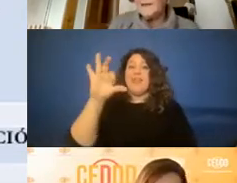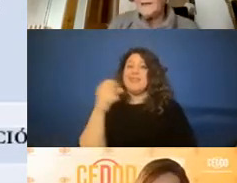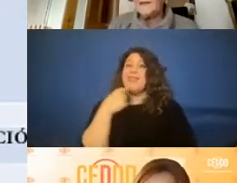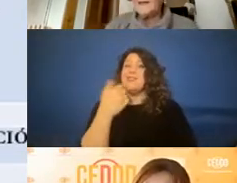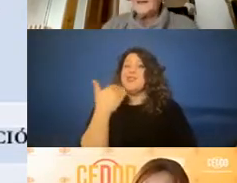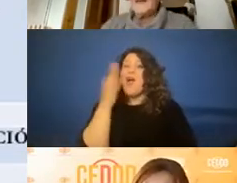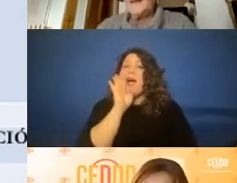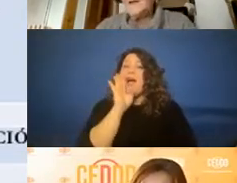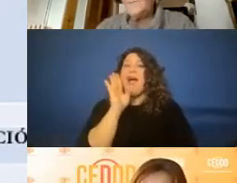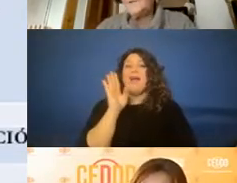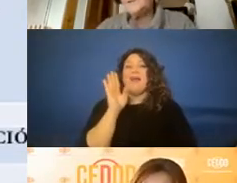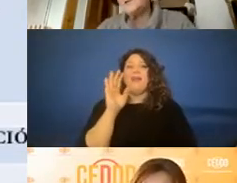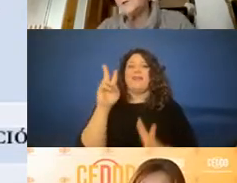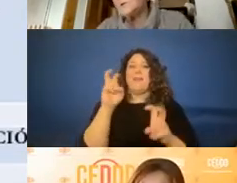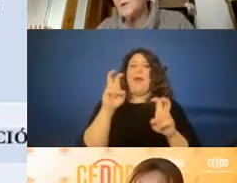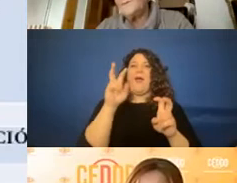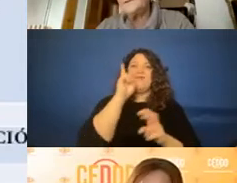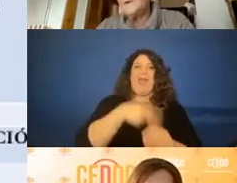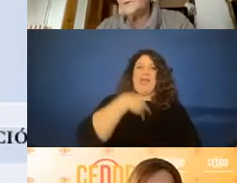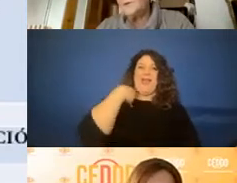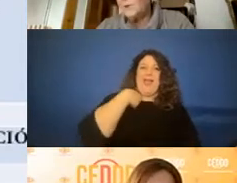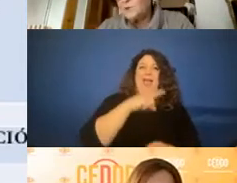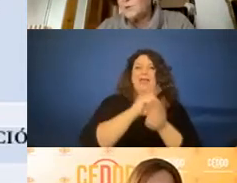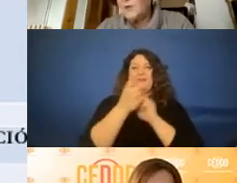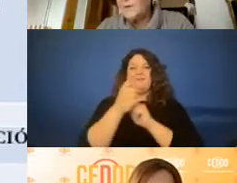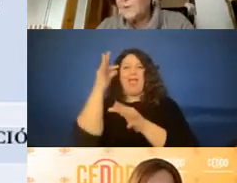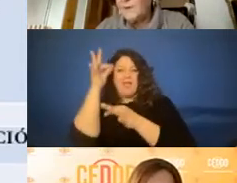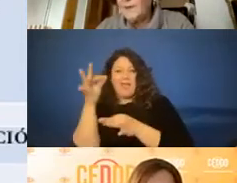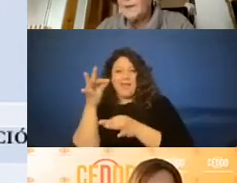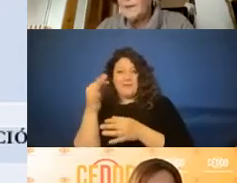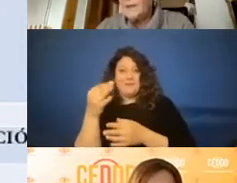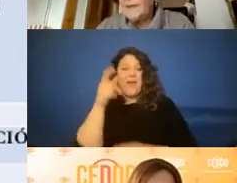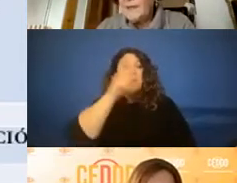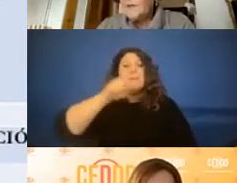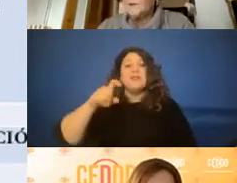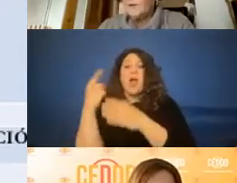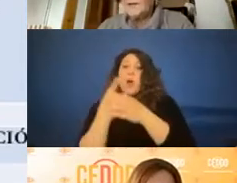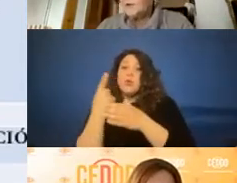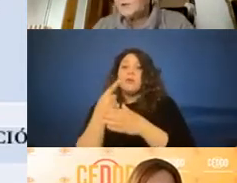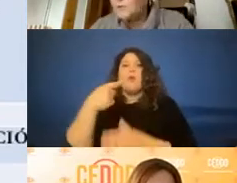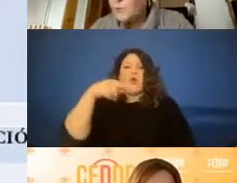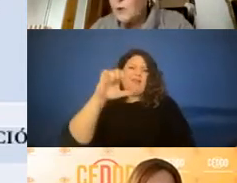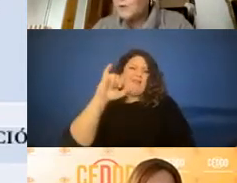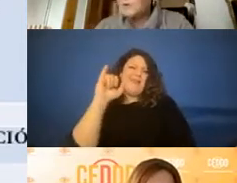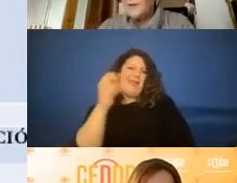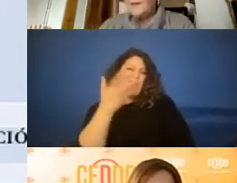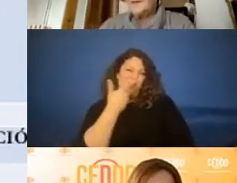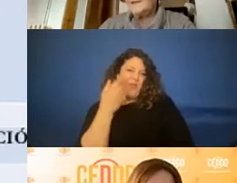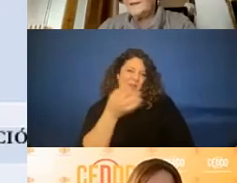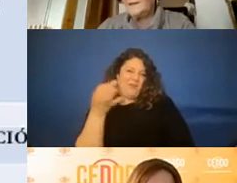detalle. Las personas con trastorno del espectro del autismo, y eso lo sabe muy bien Gay cuando hace los